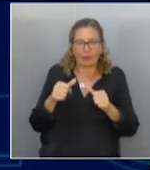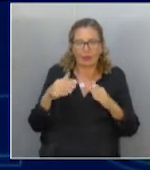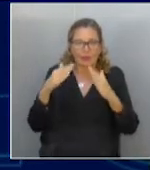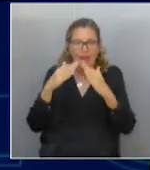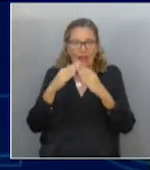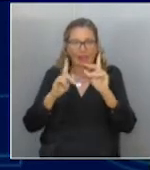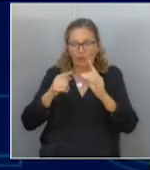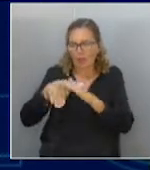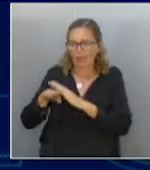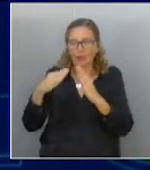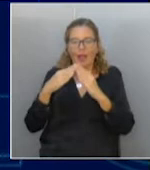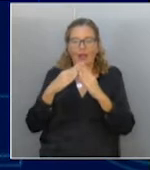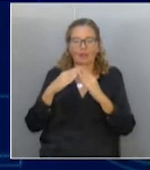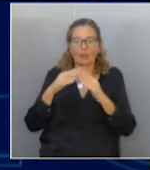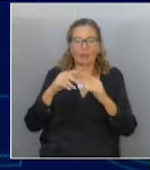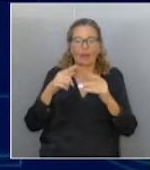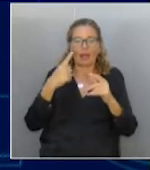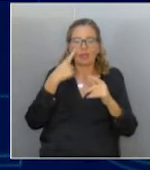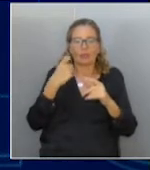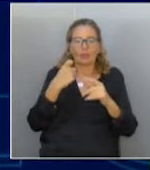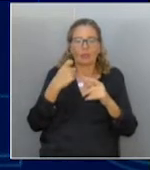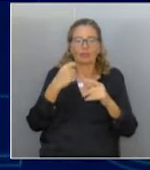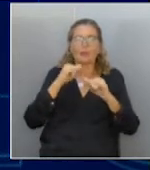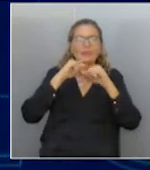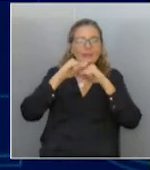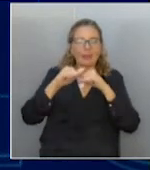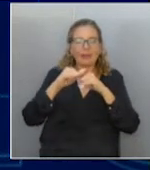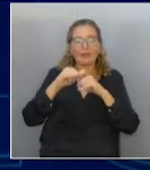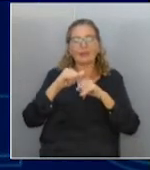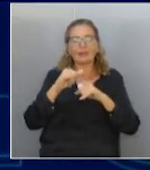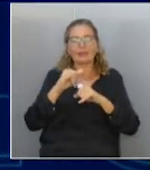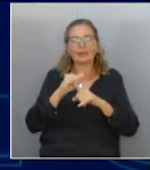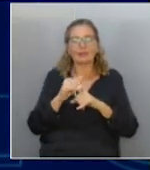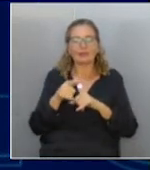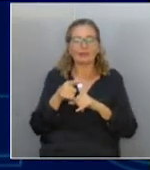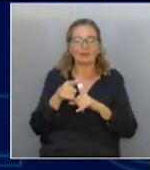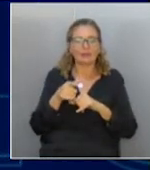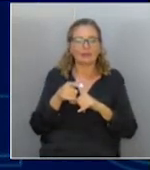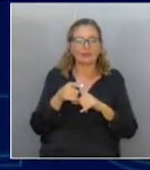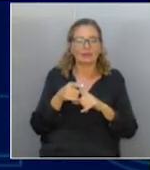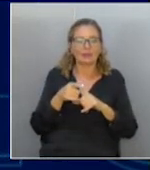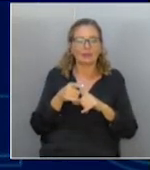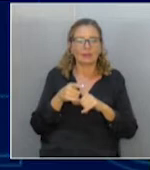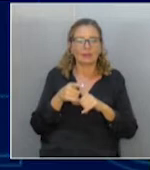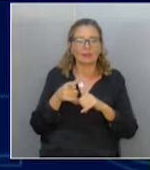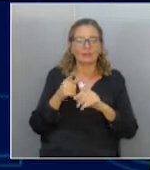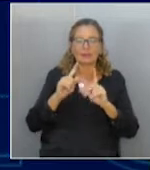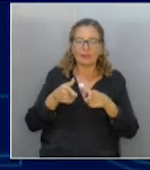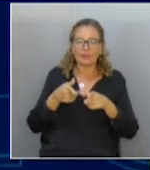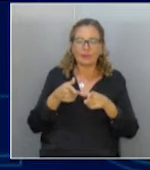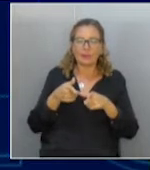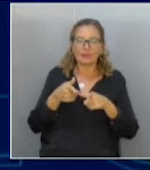para como reivindicar un mensaje y eso como que, por eso también es que como